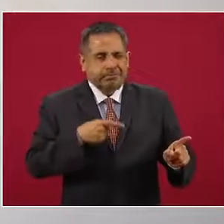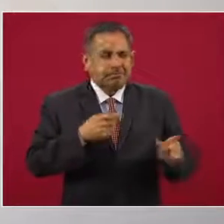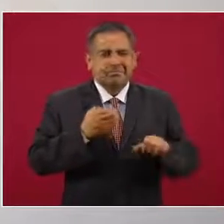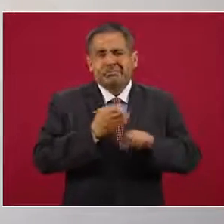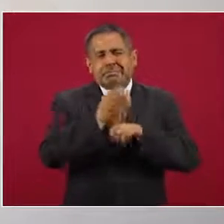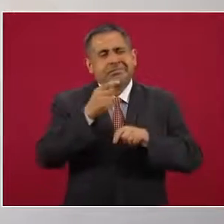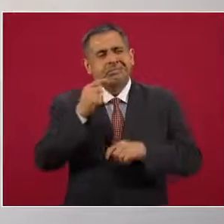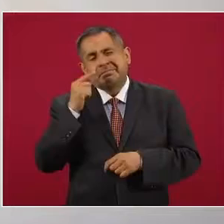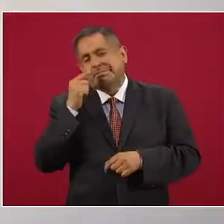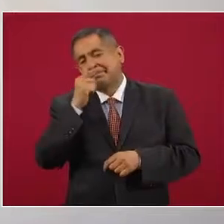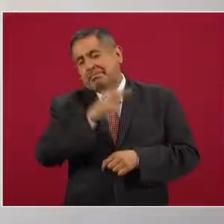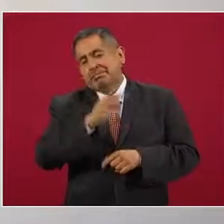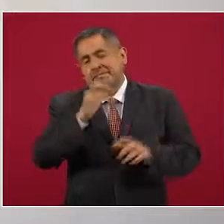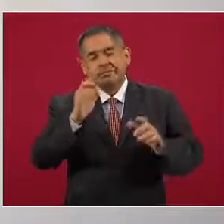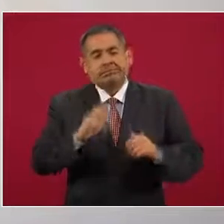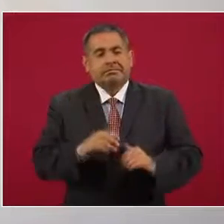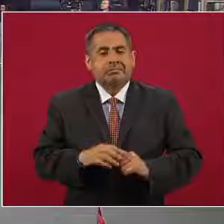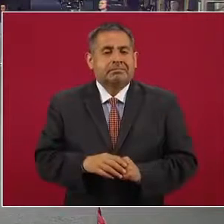estado